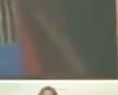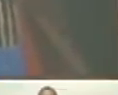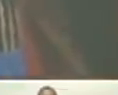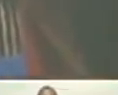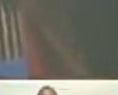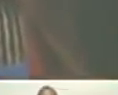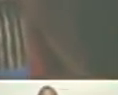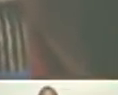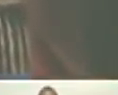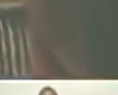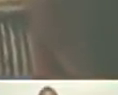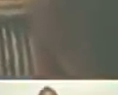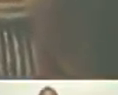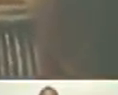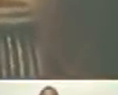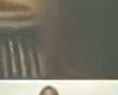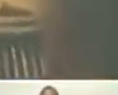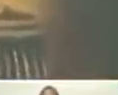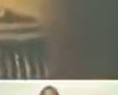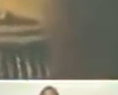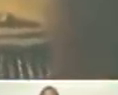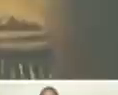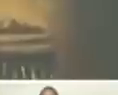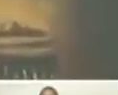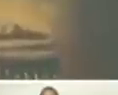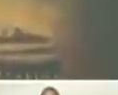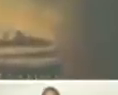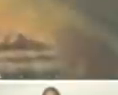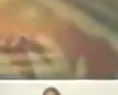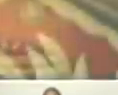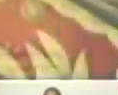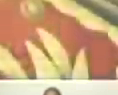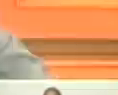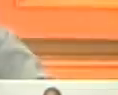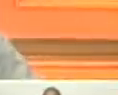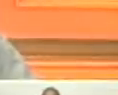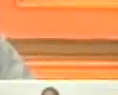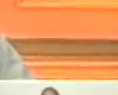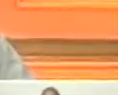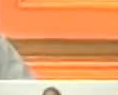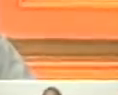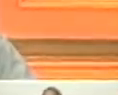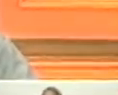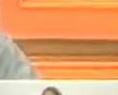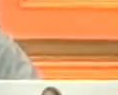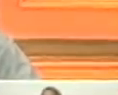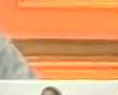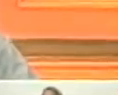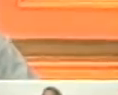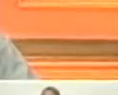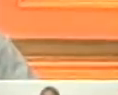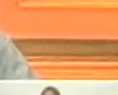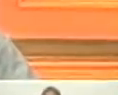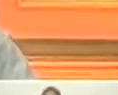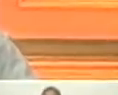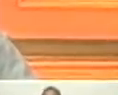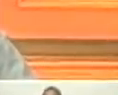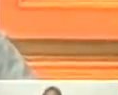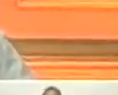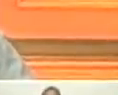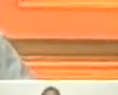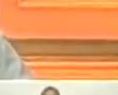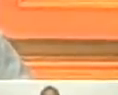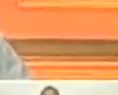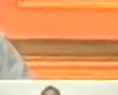una preocupación y es el fenómeno del fascismo. Yo quiero agradecer a todos los invitados internacionales y a las invitadas por elegir